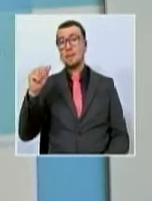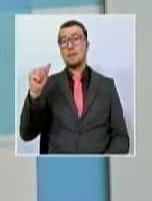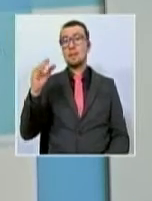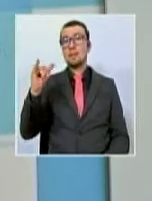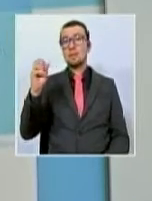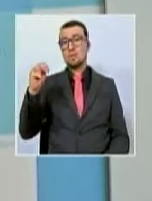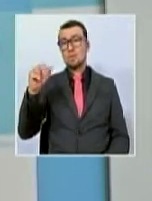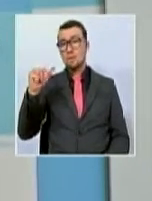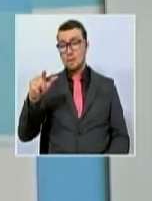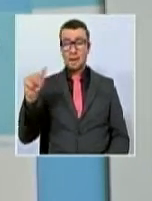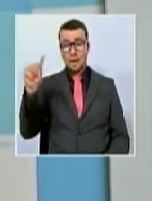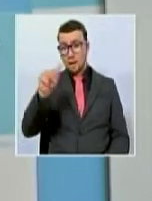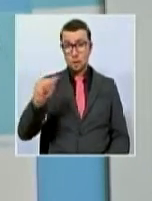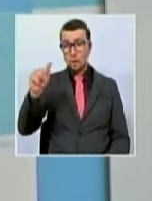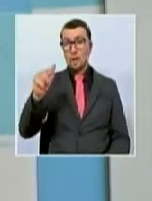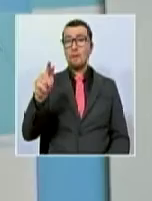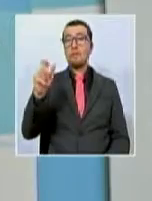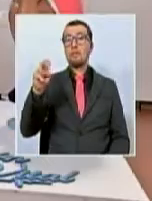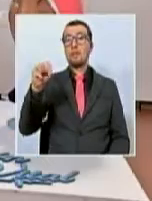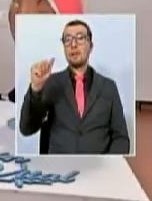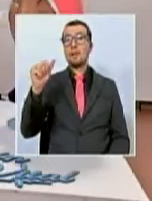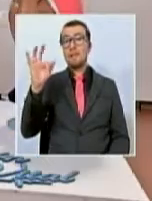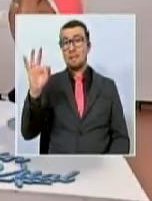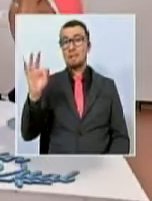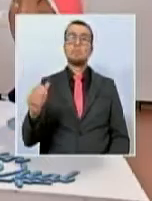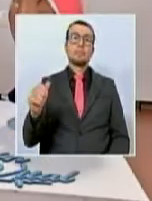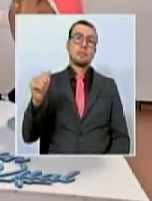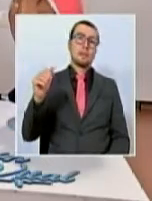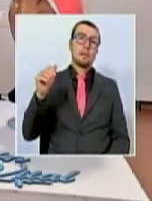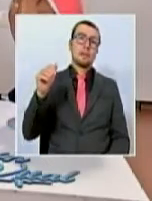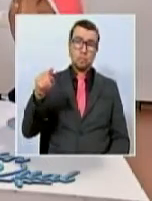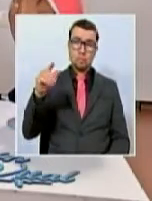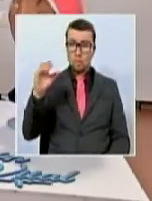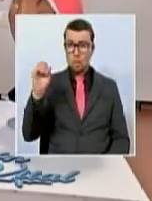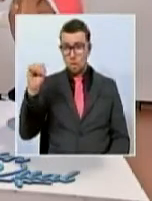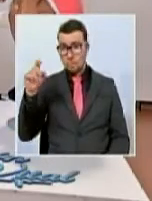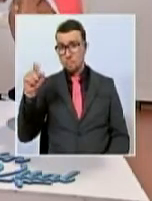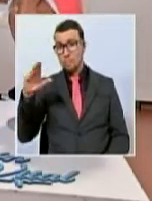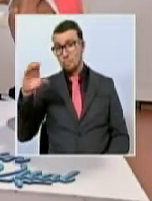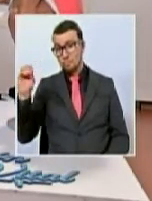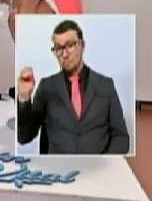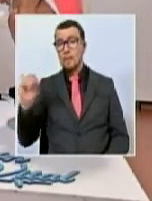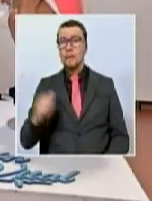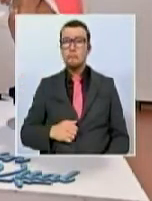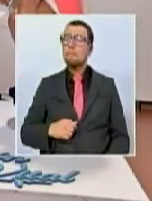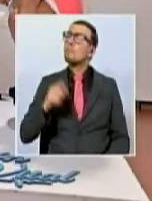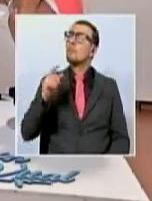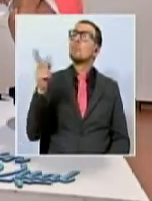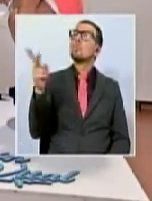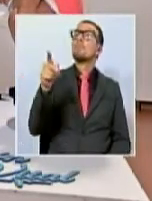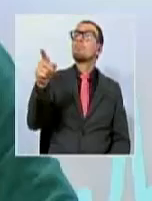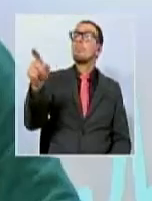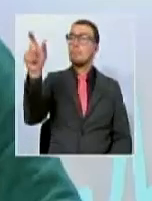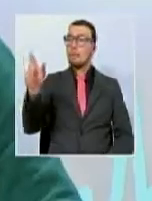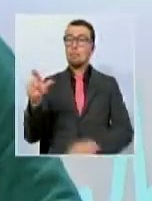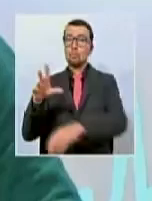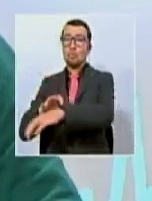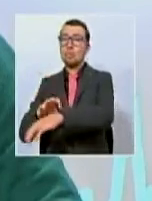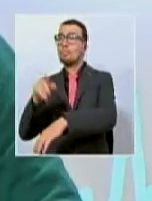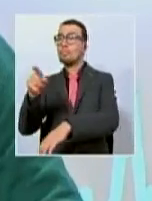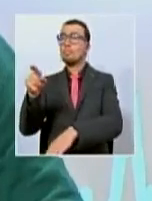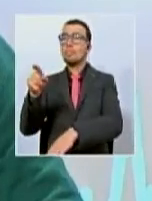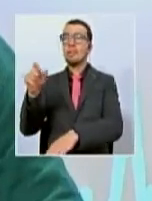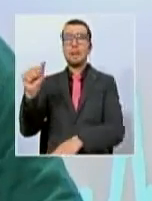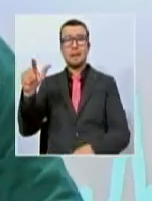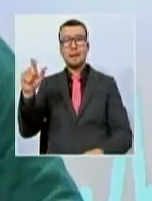@fenad.com.co. Yo quiero agradecerle a usted por haber estado con nosotros, al doctor Davinson, ingeniero químico, al doctor